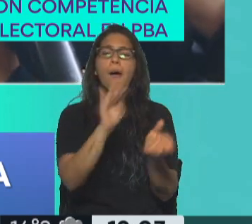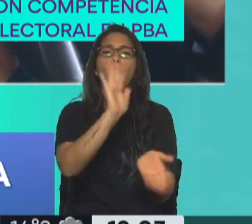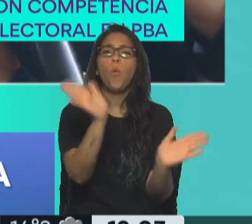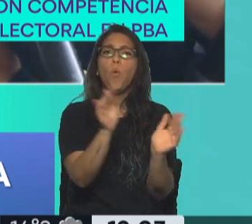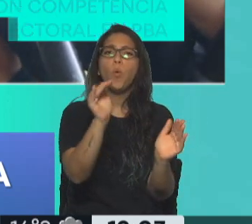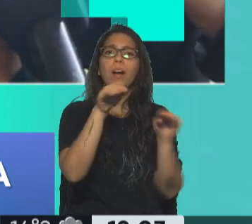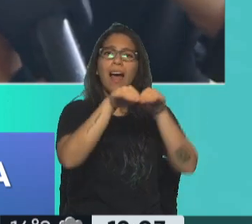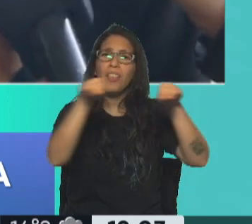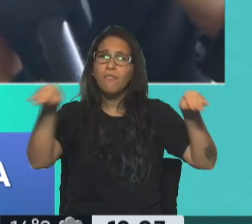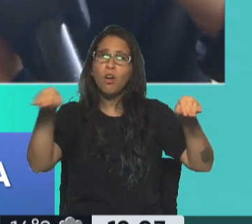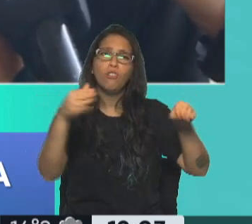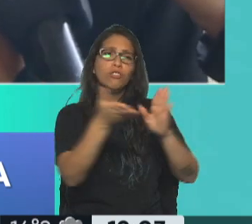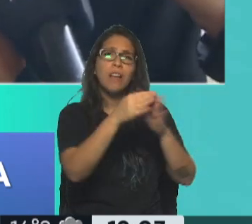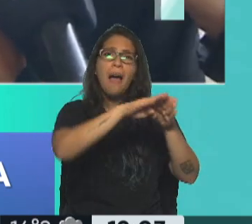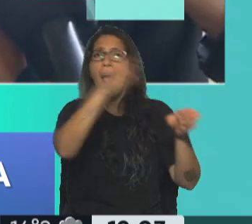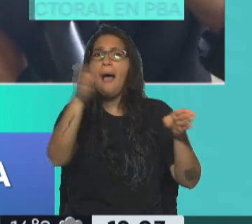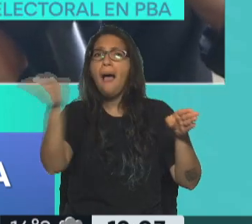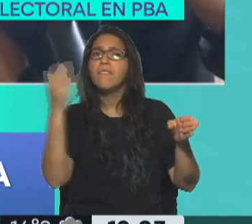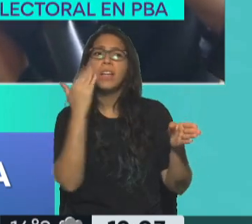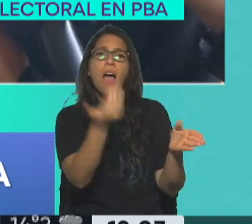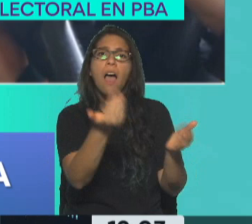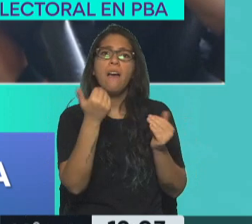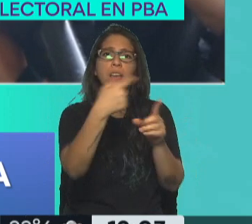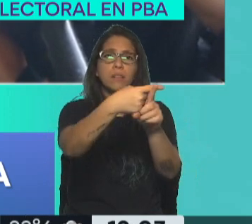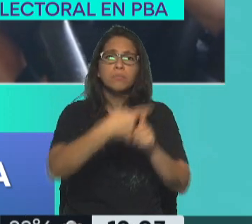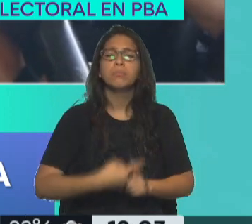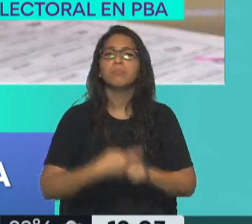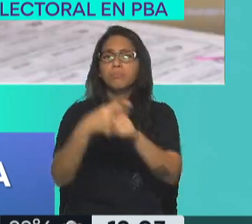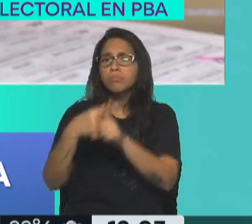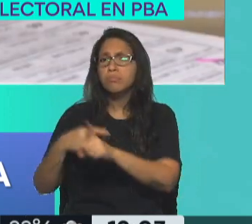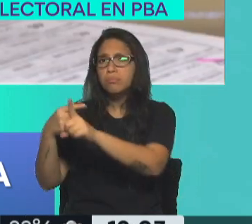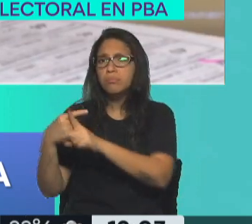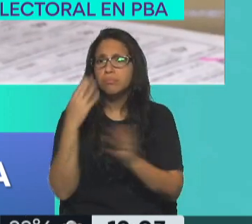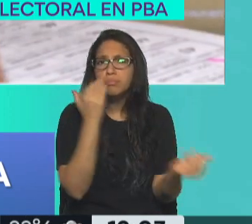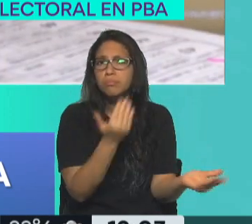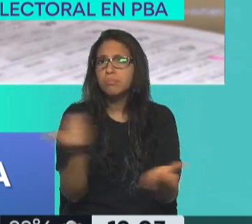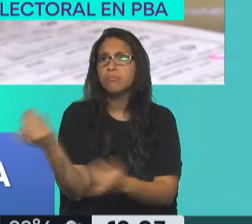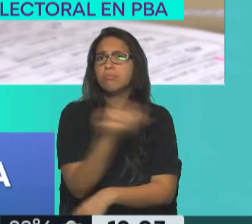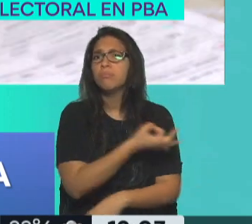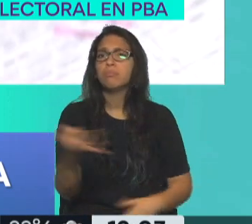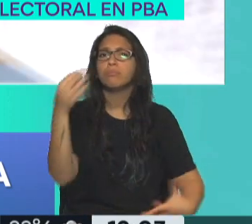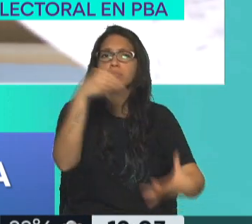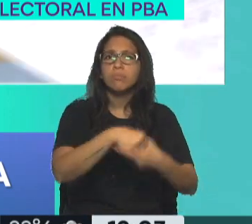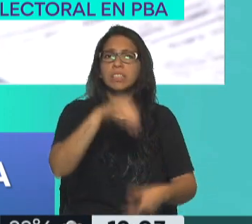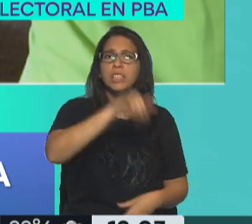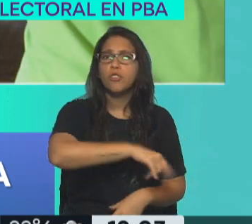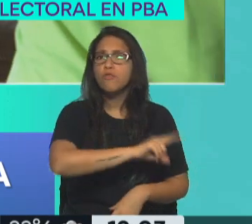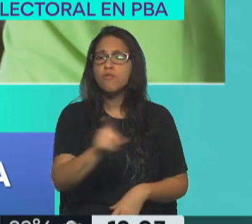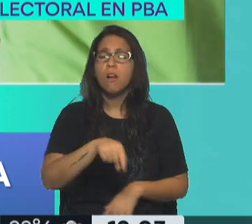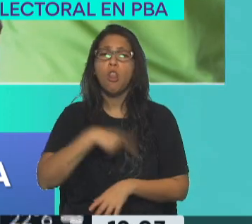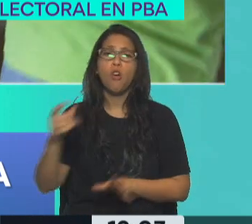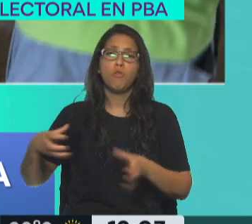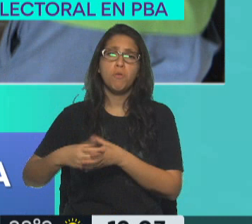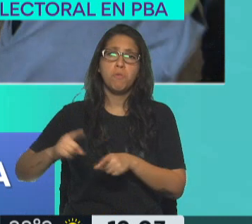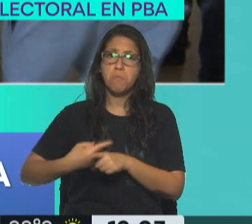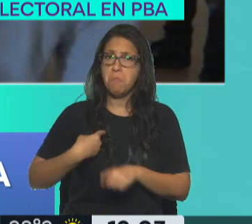para verificar si esos votos podían ser o no encontrados allí, y la otra fuerza política